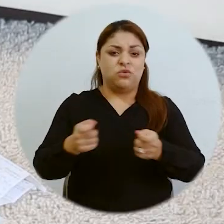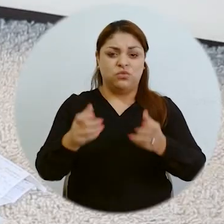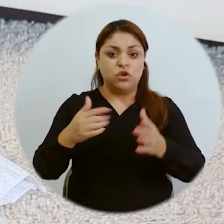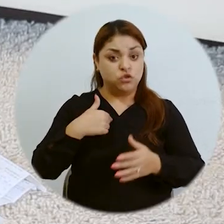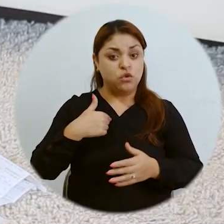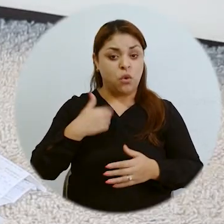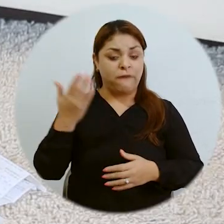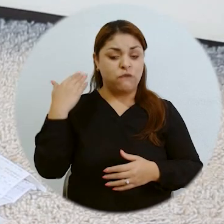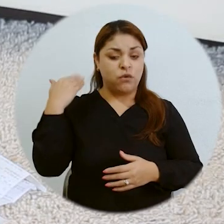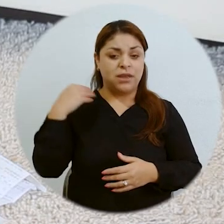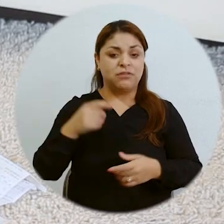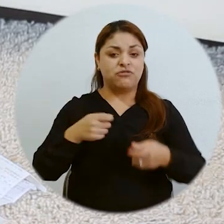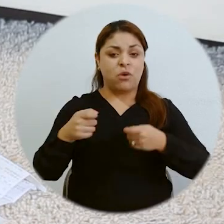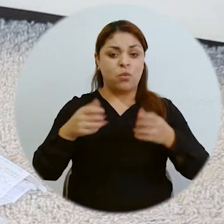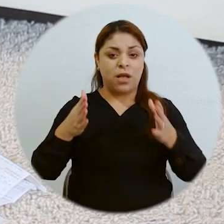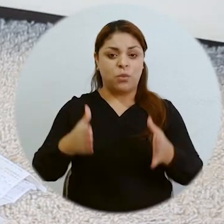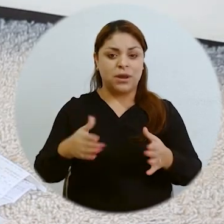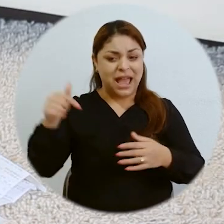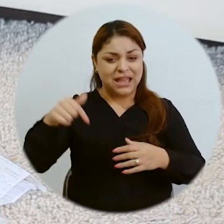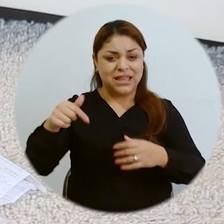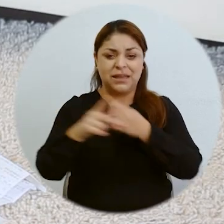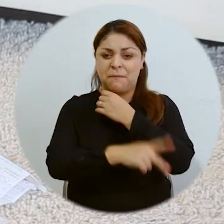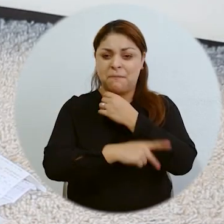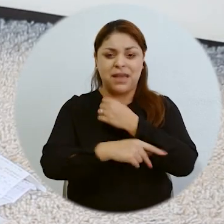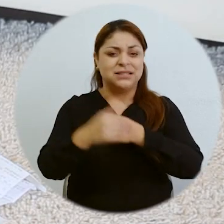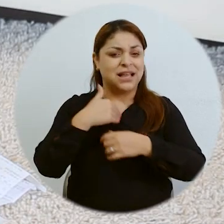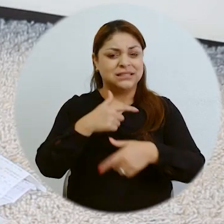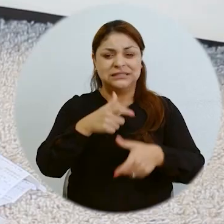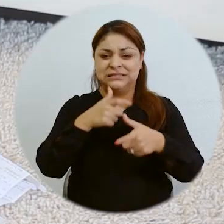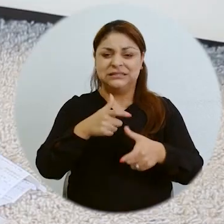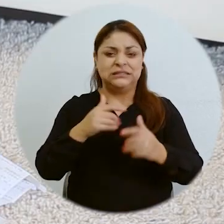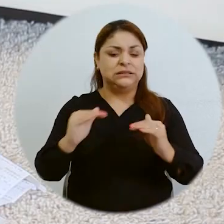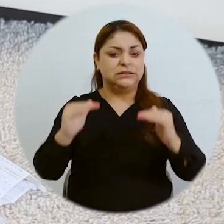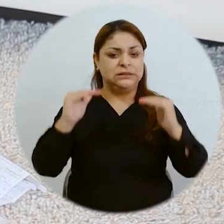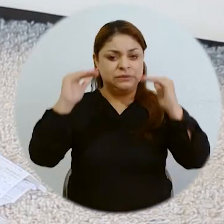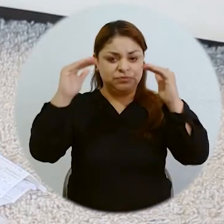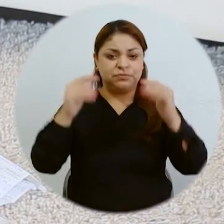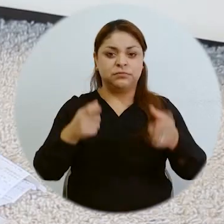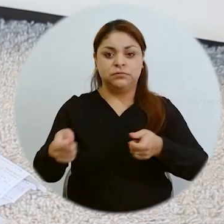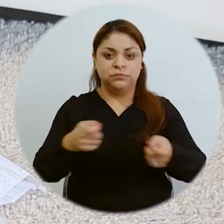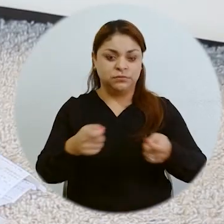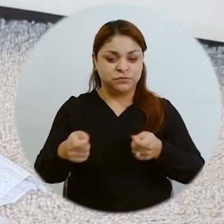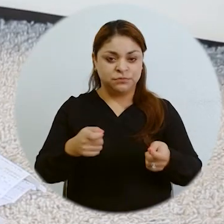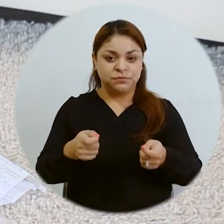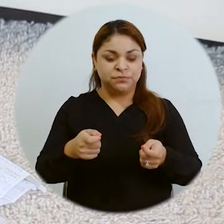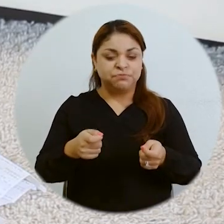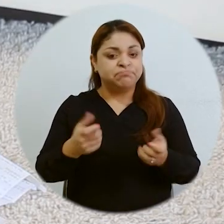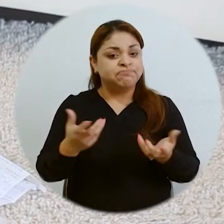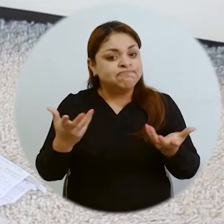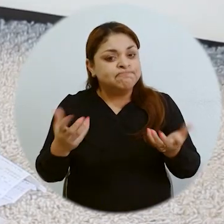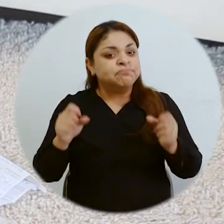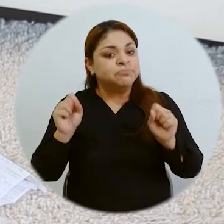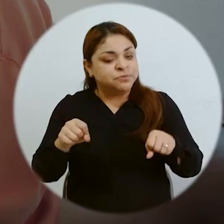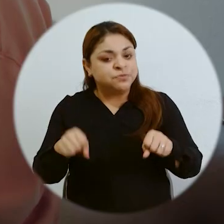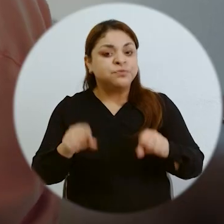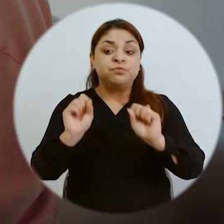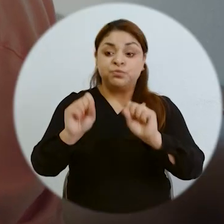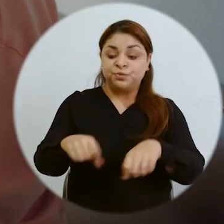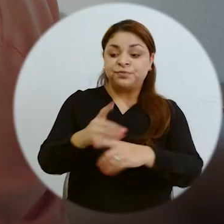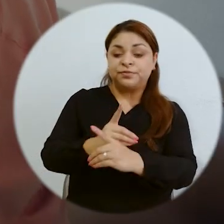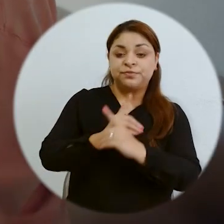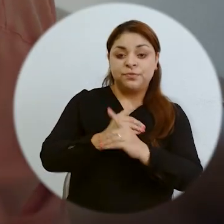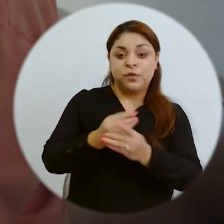comenzamos a subir las tasas es a través de encajes legales muy elevados, a través de la regulación. Parece que en el país